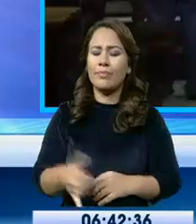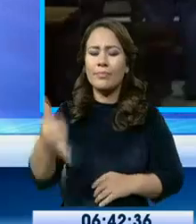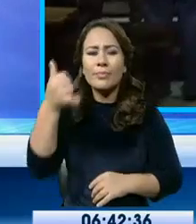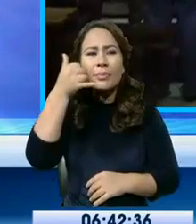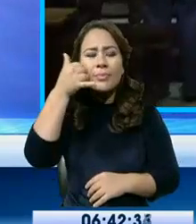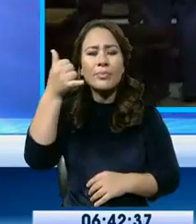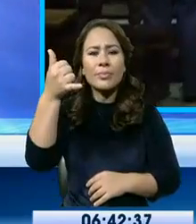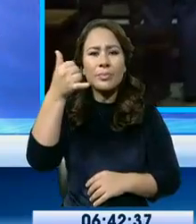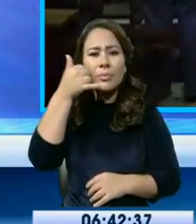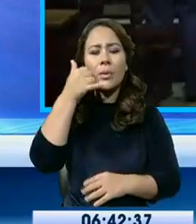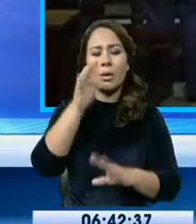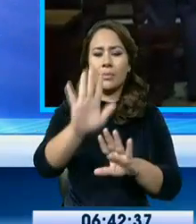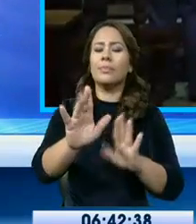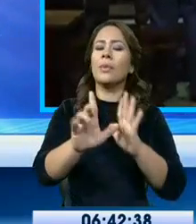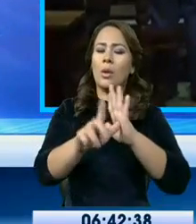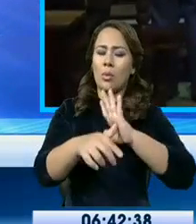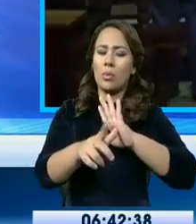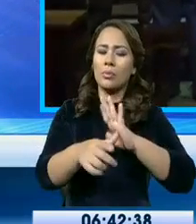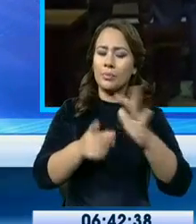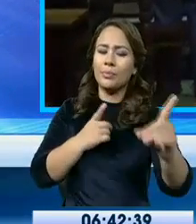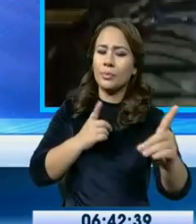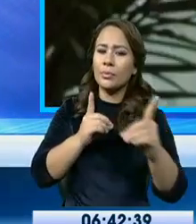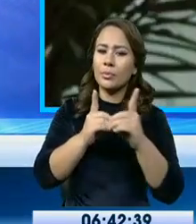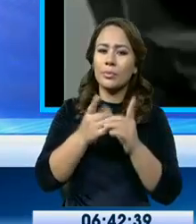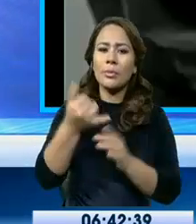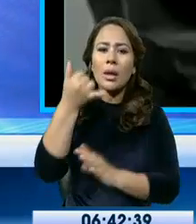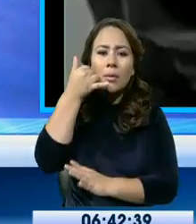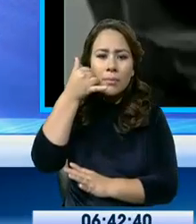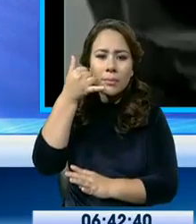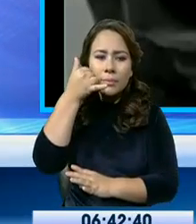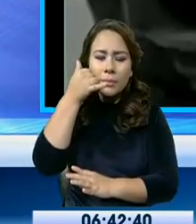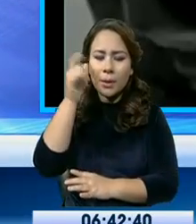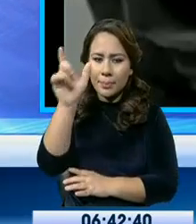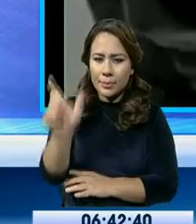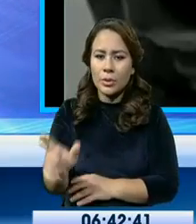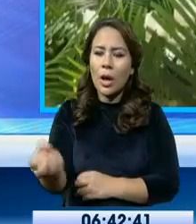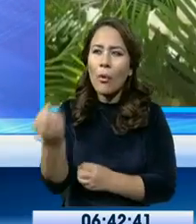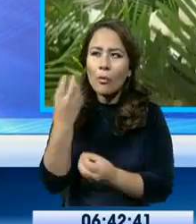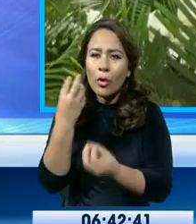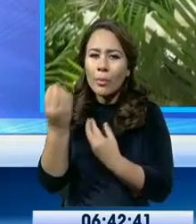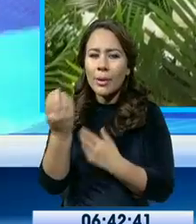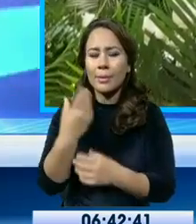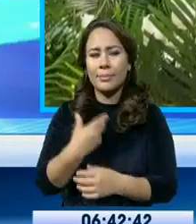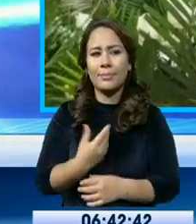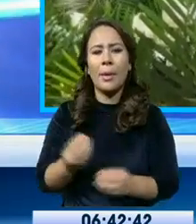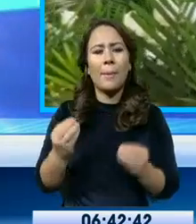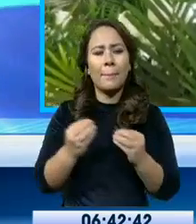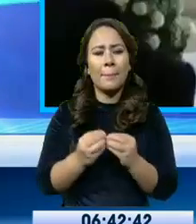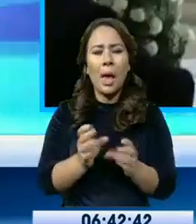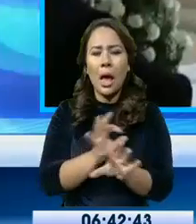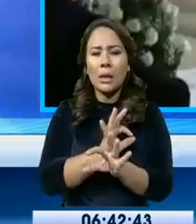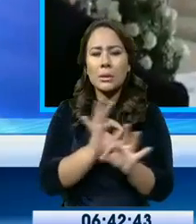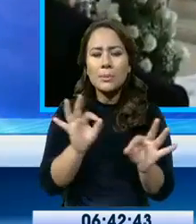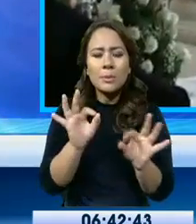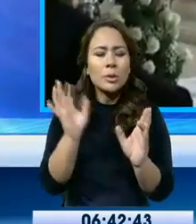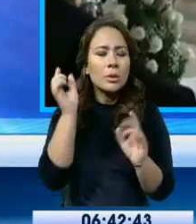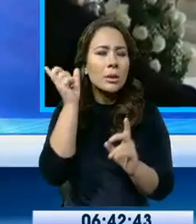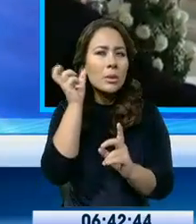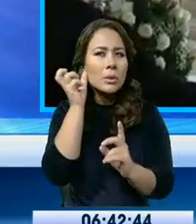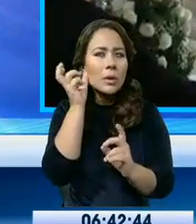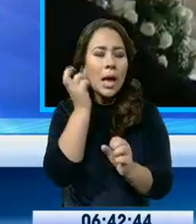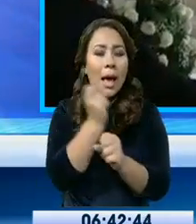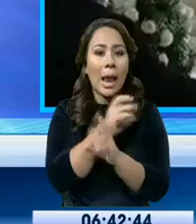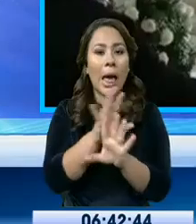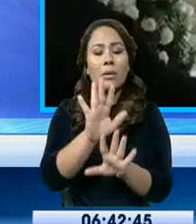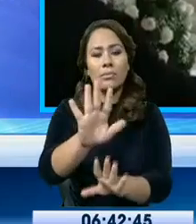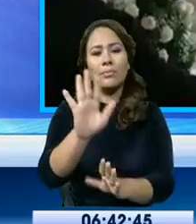caso, más adelante vamos a intentar contactarnos nuevamente para poder escucharte, Marcela, con mayor nitidez, con mayor claridad. En todo